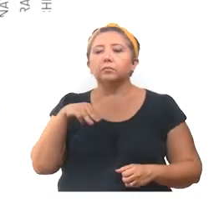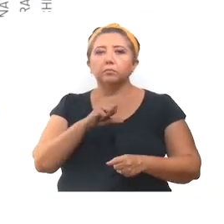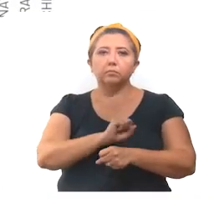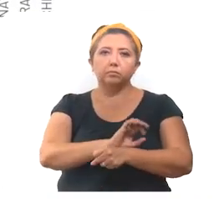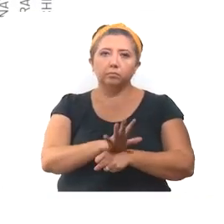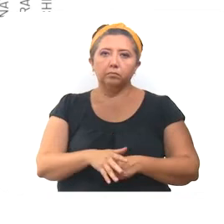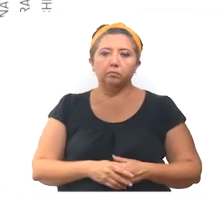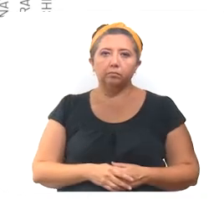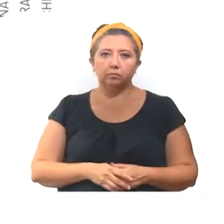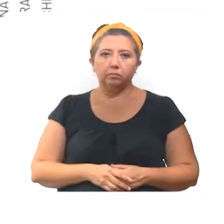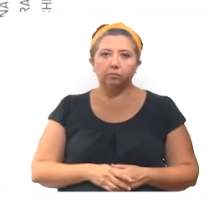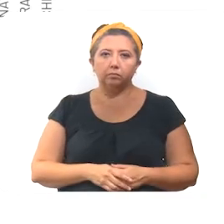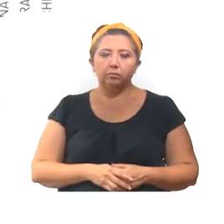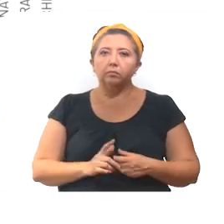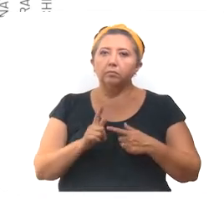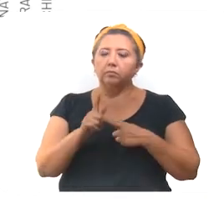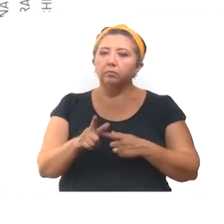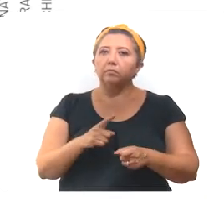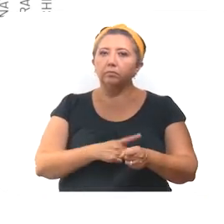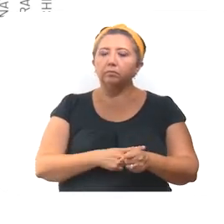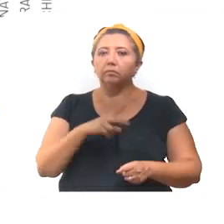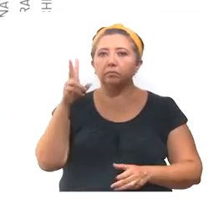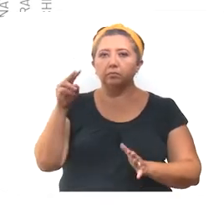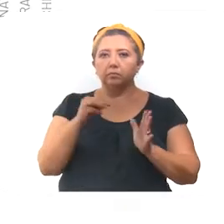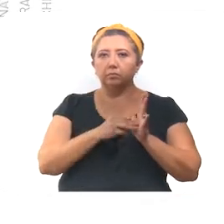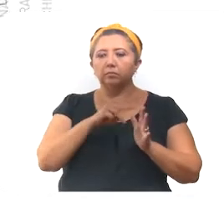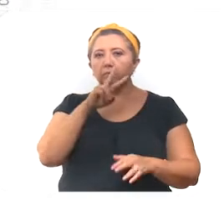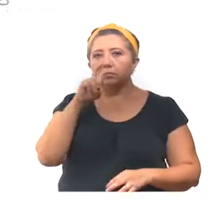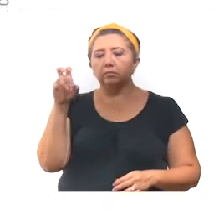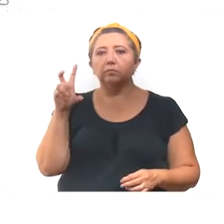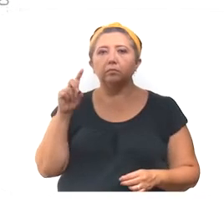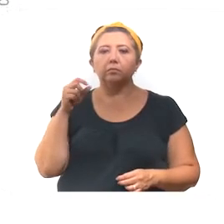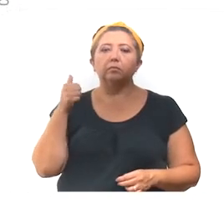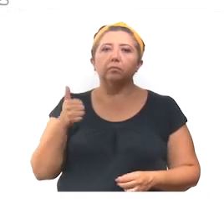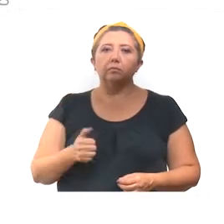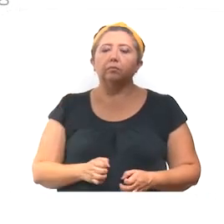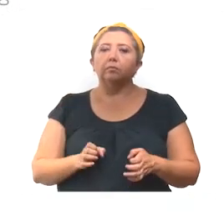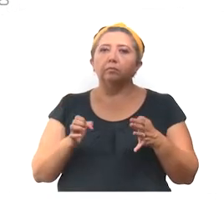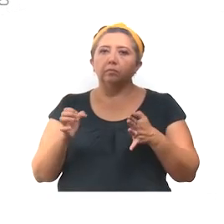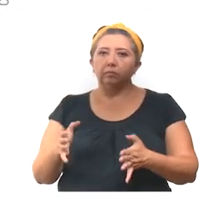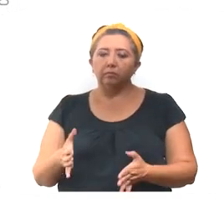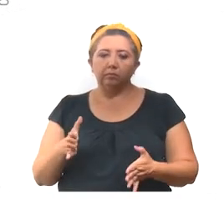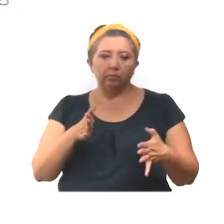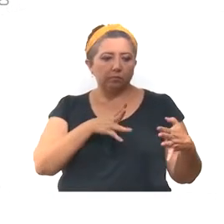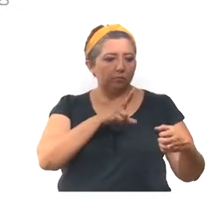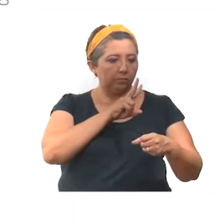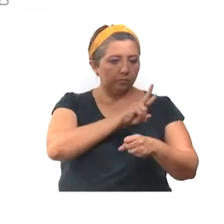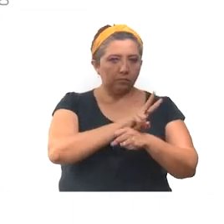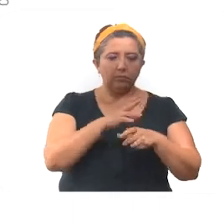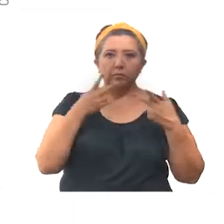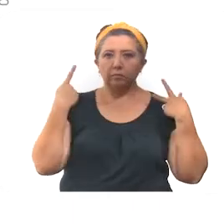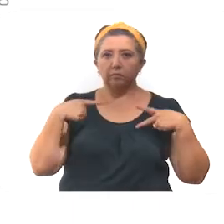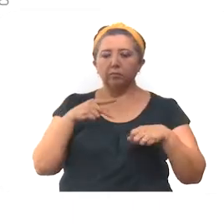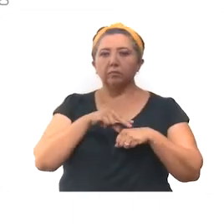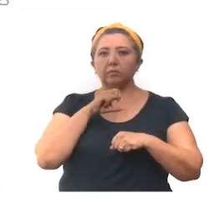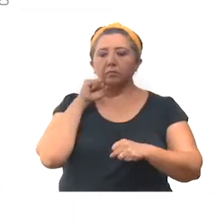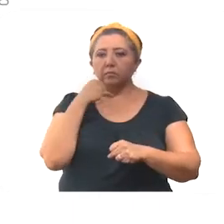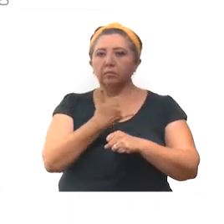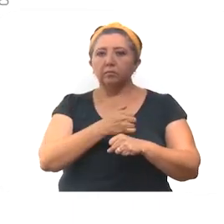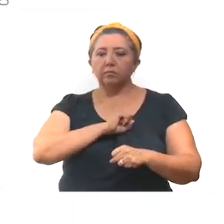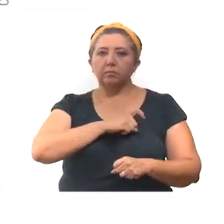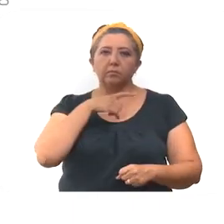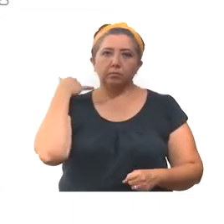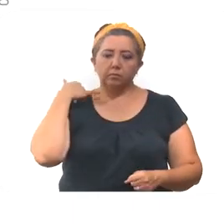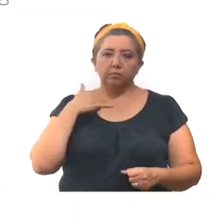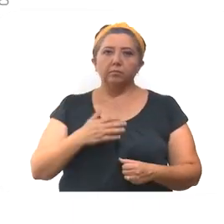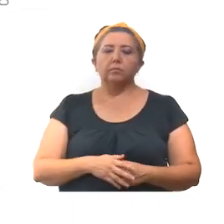del coronavirus. De los casos activos, 2.236 están estables, aislados y monitoreados por personal médico de la